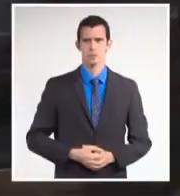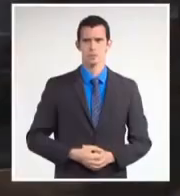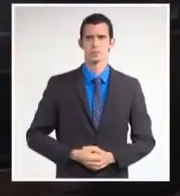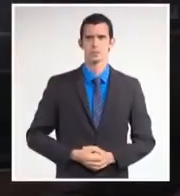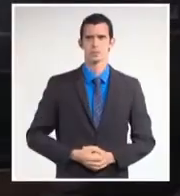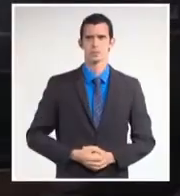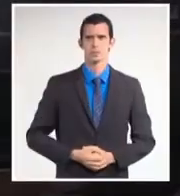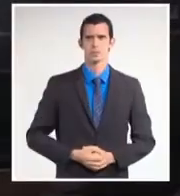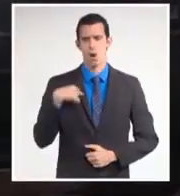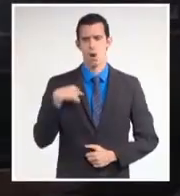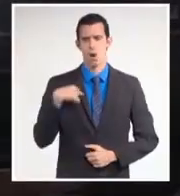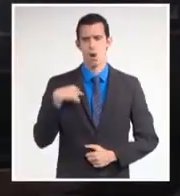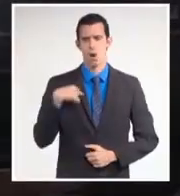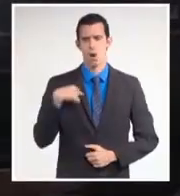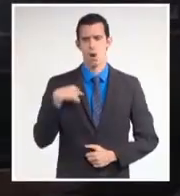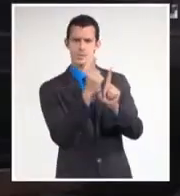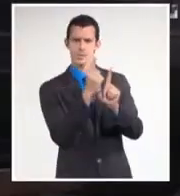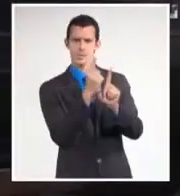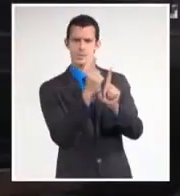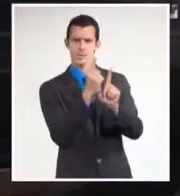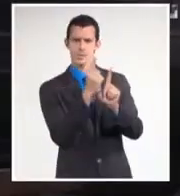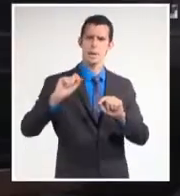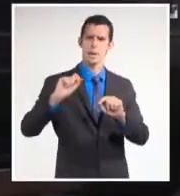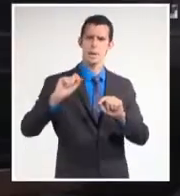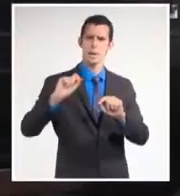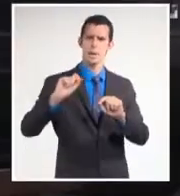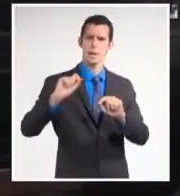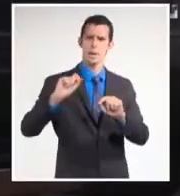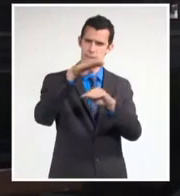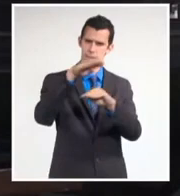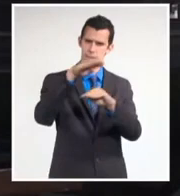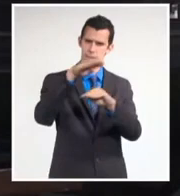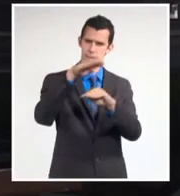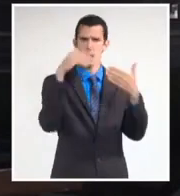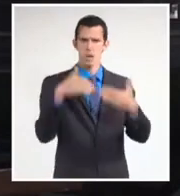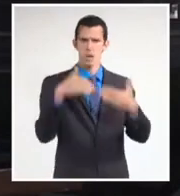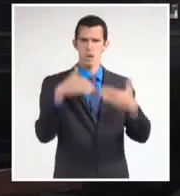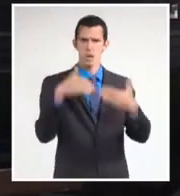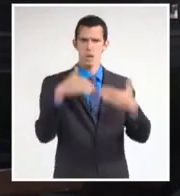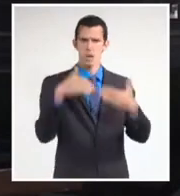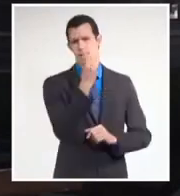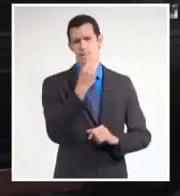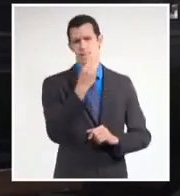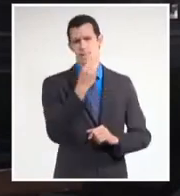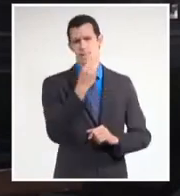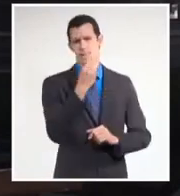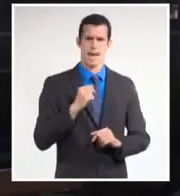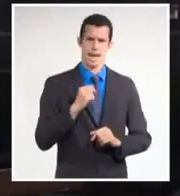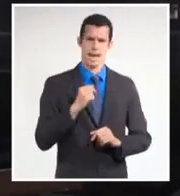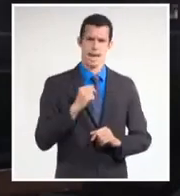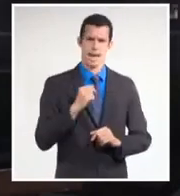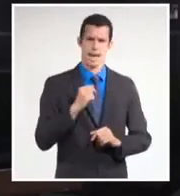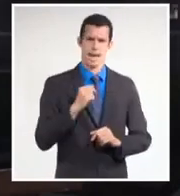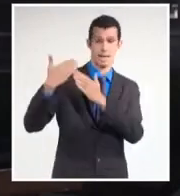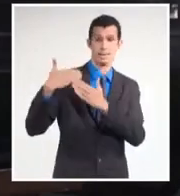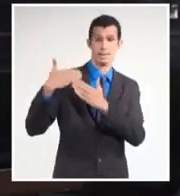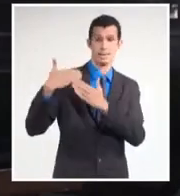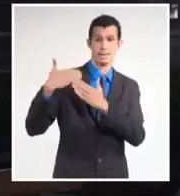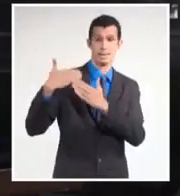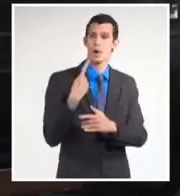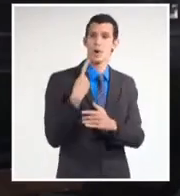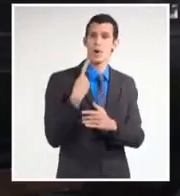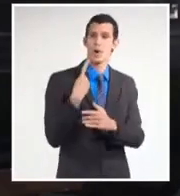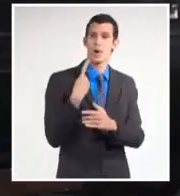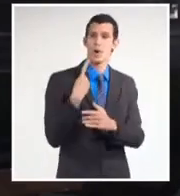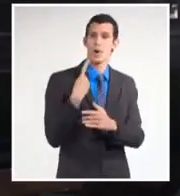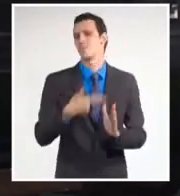Cruz, viceministra de Salud Pública y miembro del Comité Central, y me decía, mira, Icdiel, en mi casa se exprimía un periódico y salía azúcar,